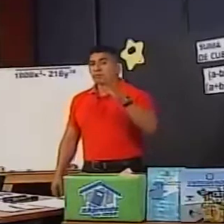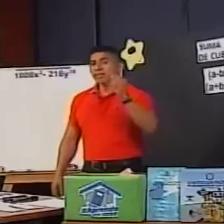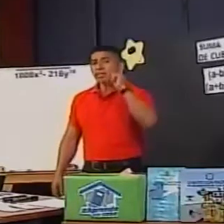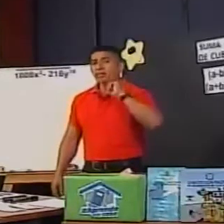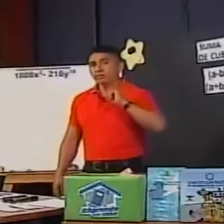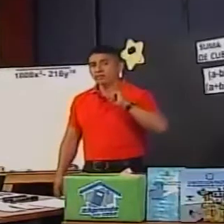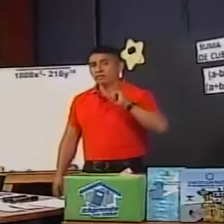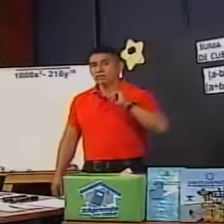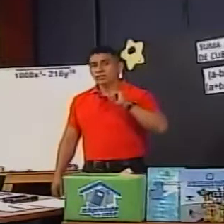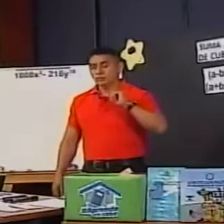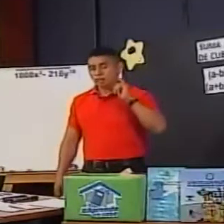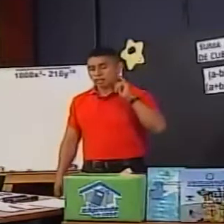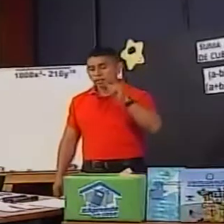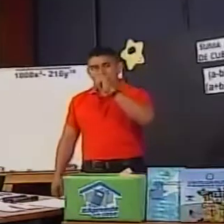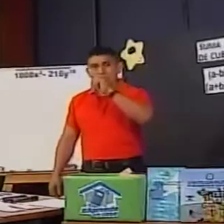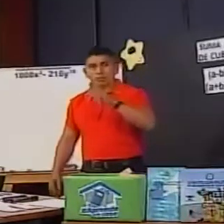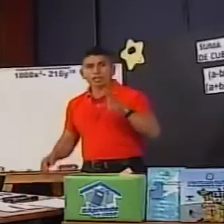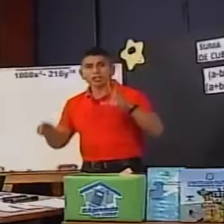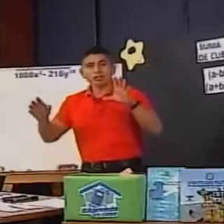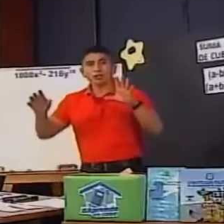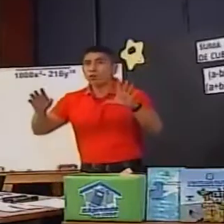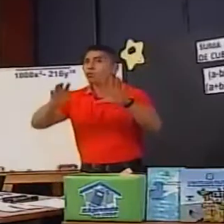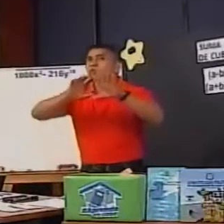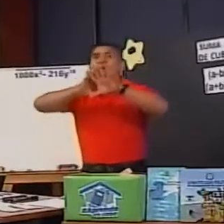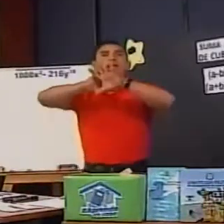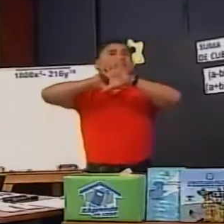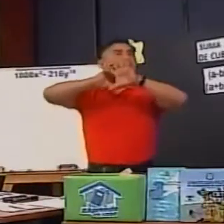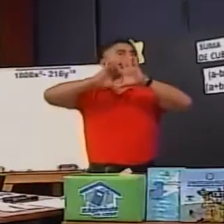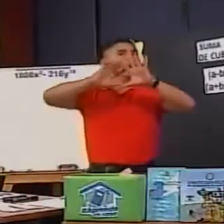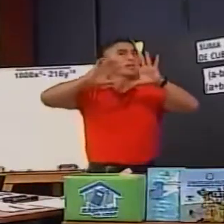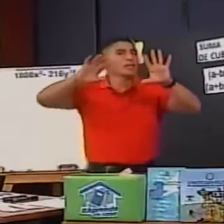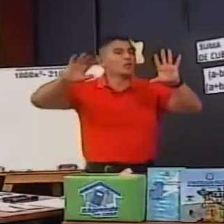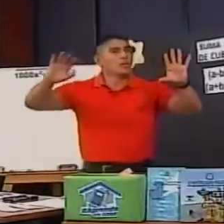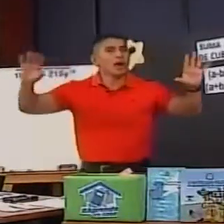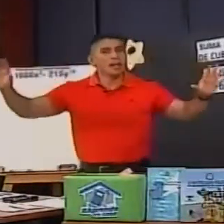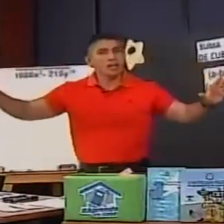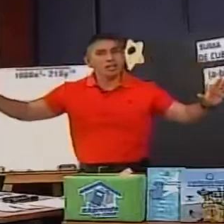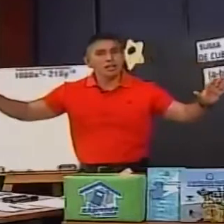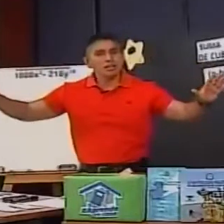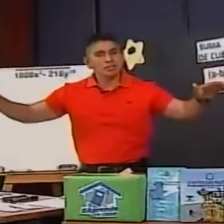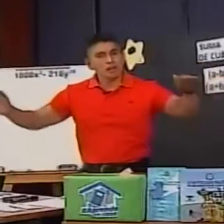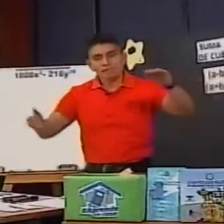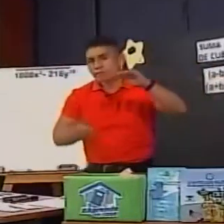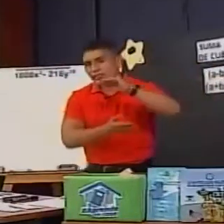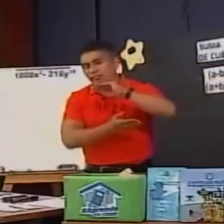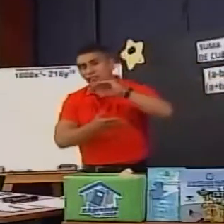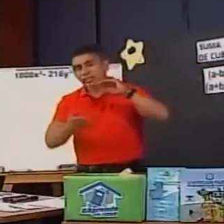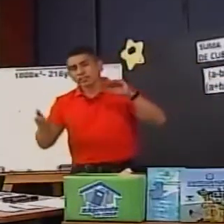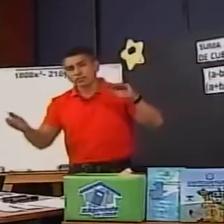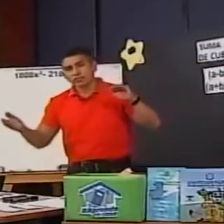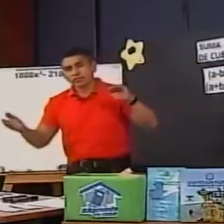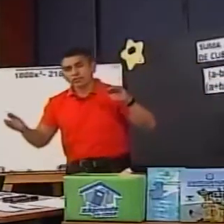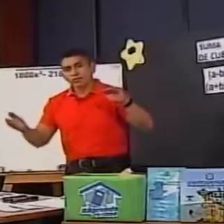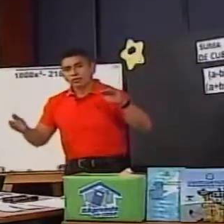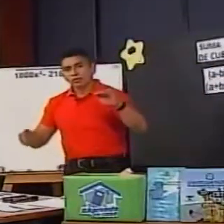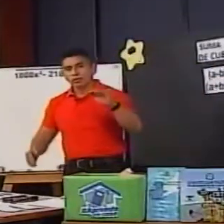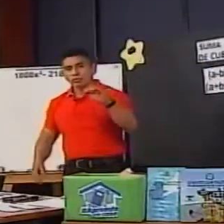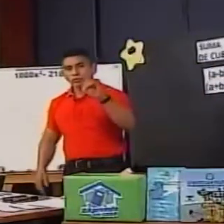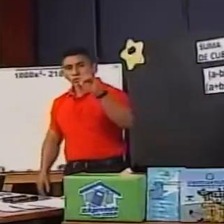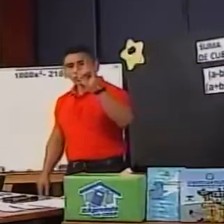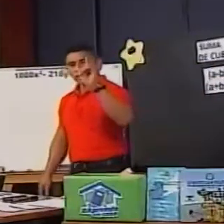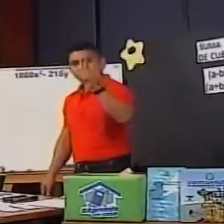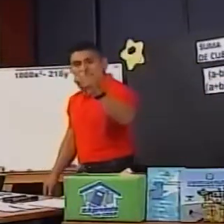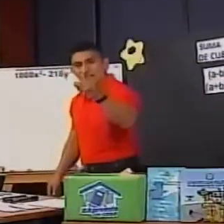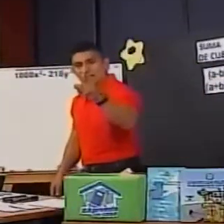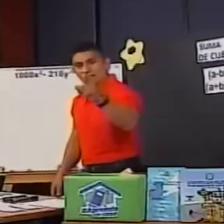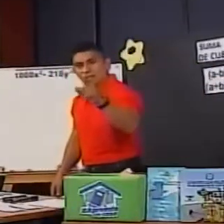Fue médico y matemático, y él dijo, no hay nada igual tan perfecto como